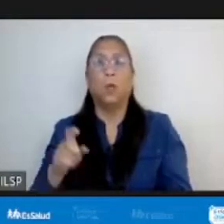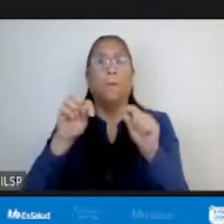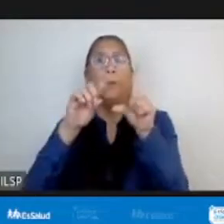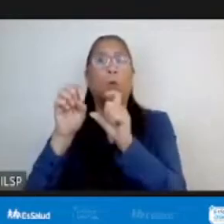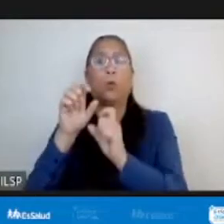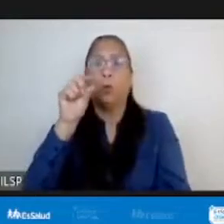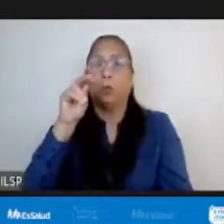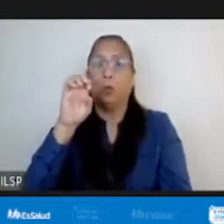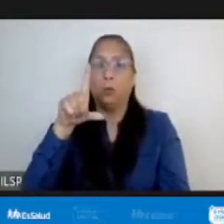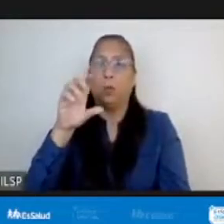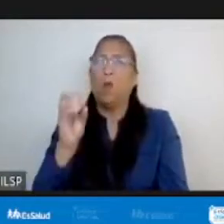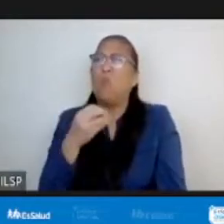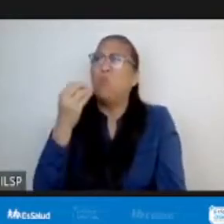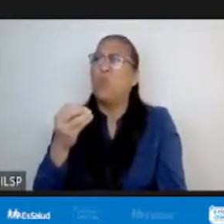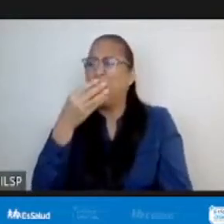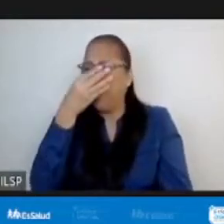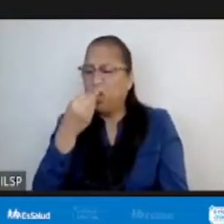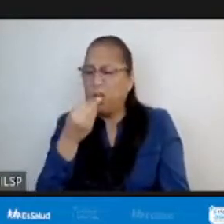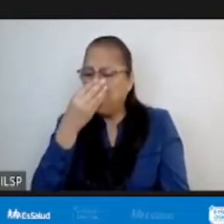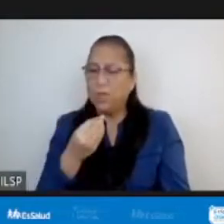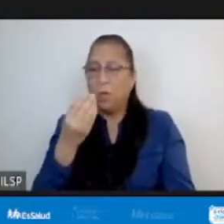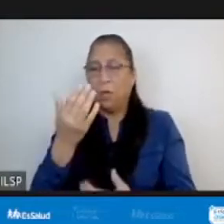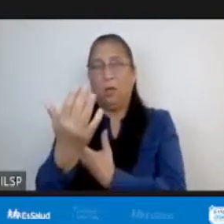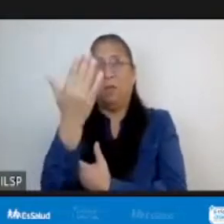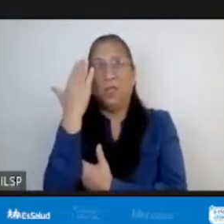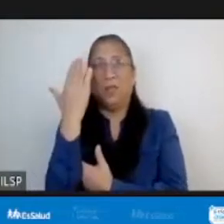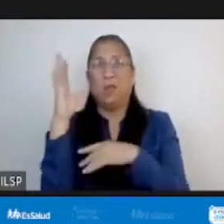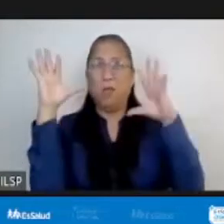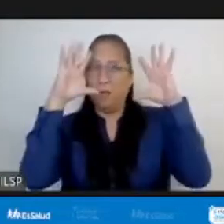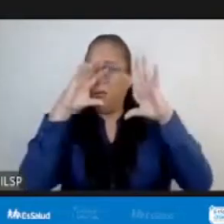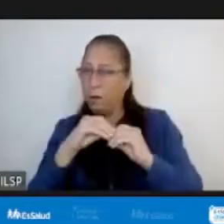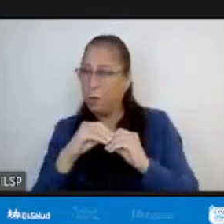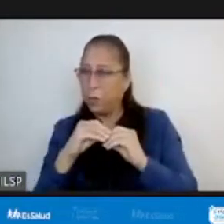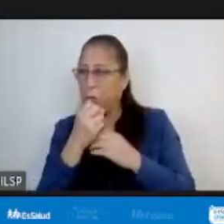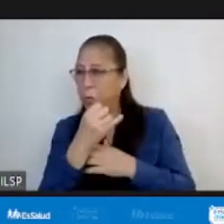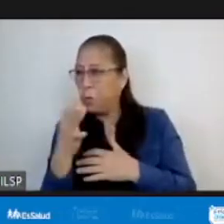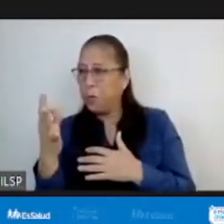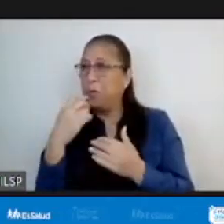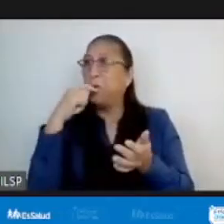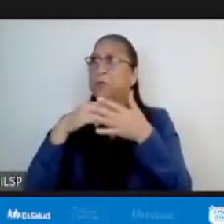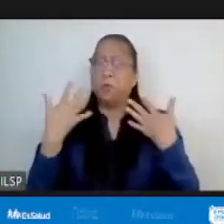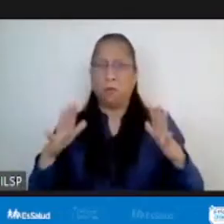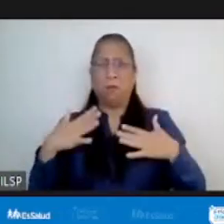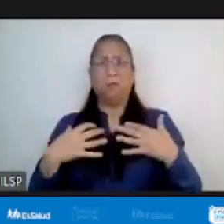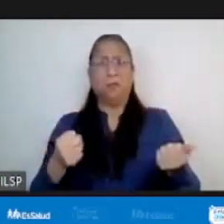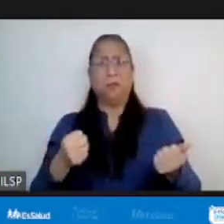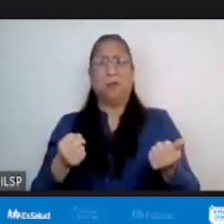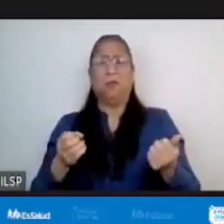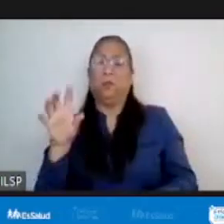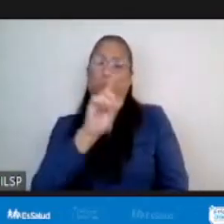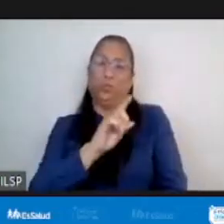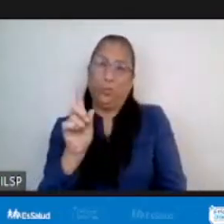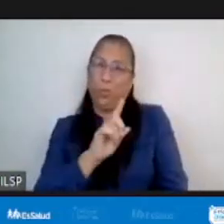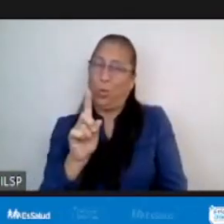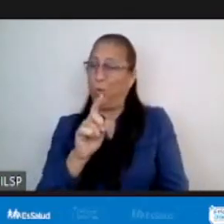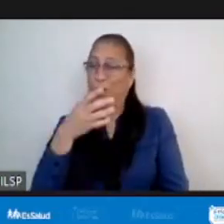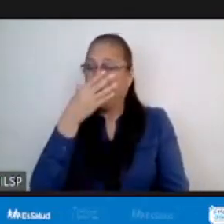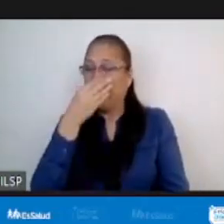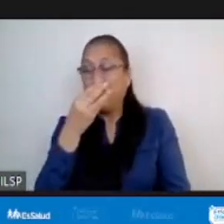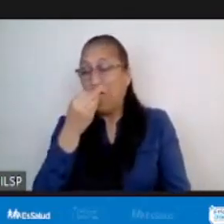¿por qué estás resfriada en las mañanas, en la noche más o menos, unas cuantas horas y ya estás bien? Bueno, No sé si sería resfriado o no,